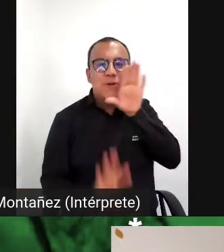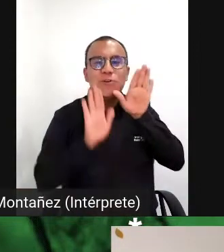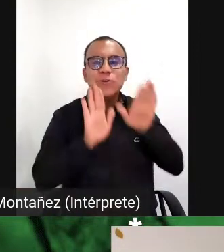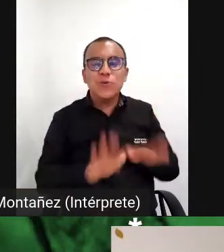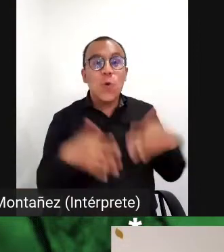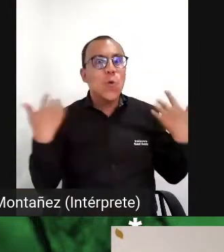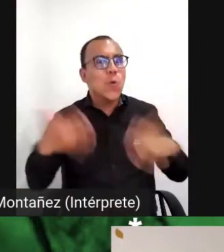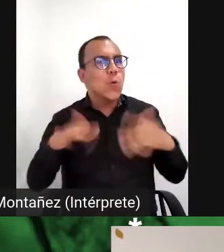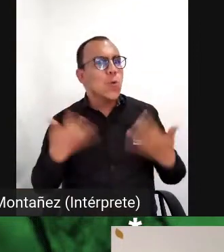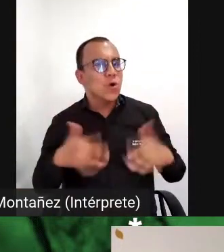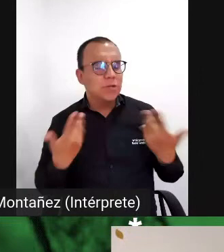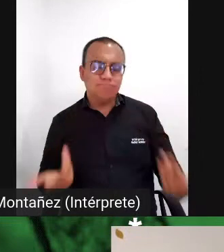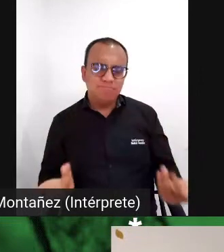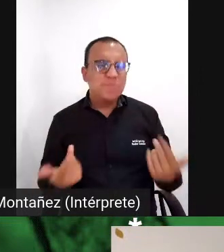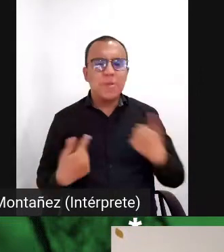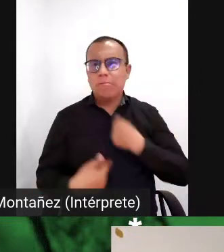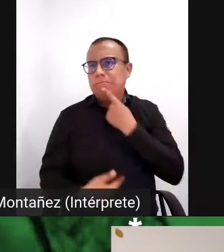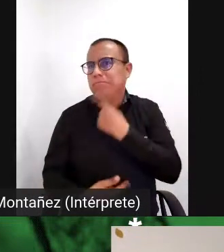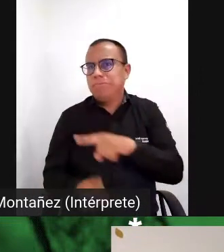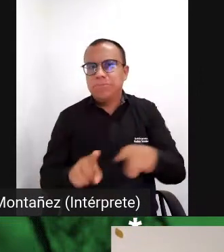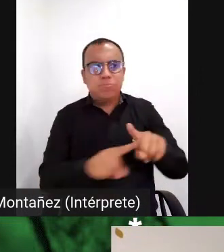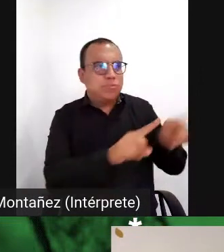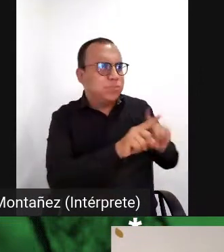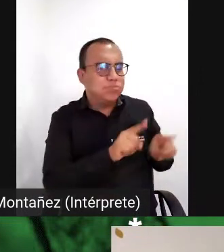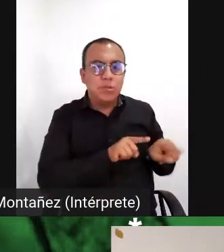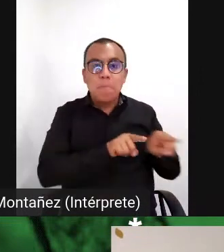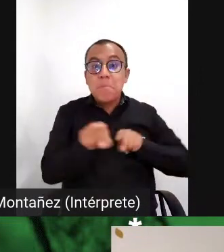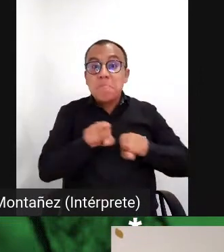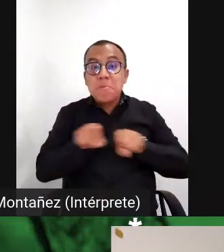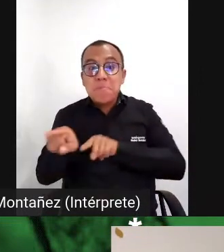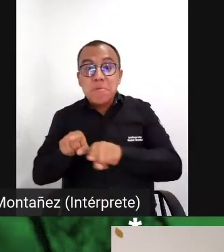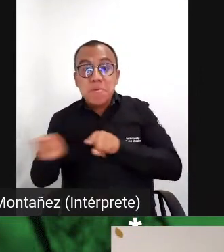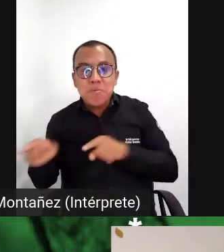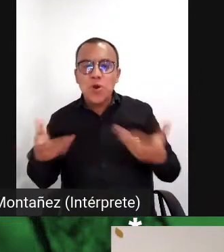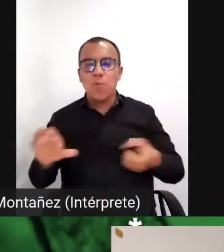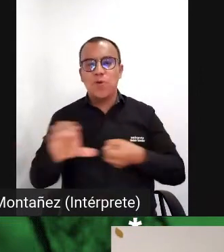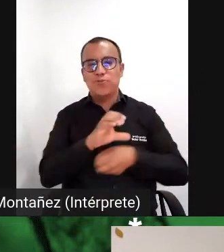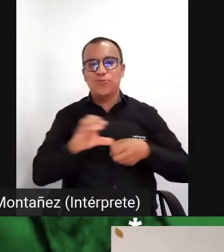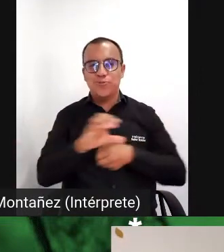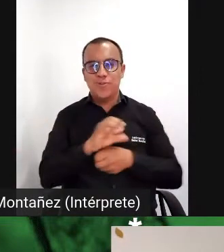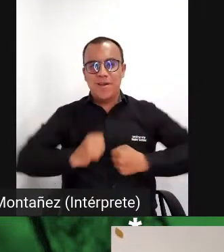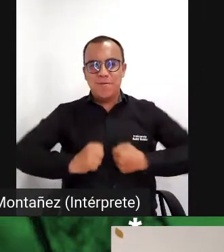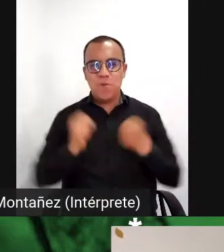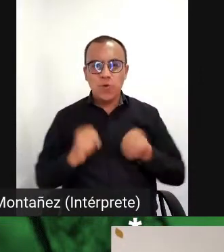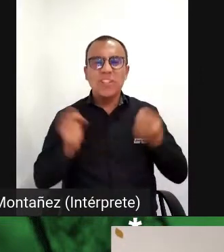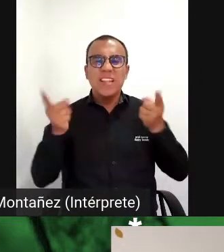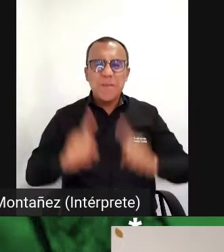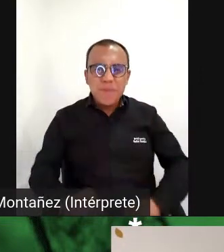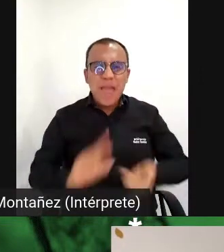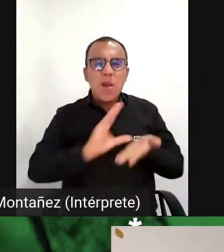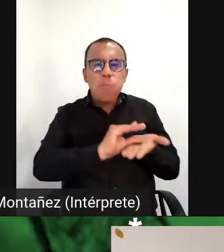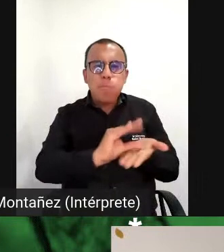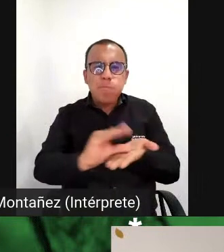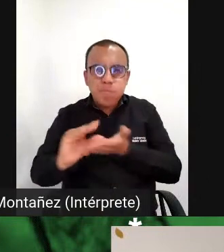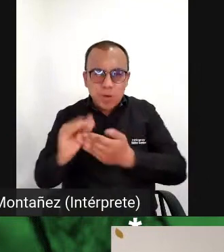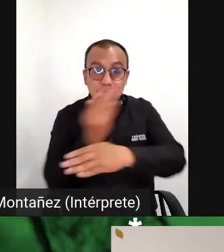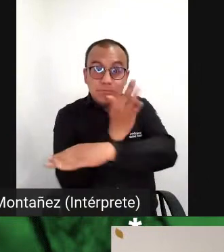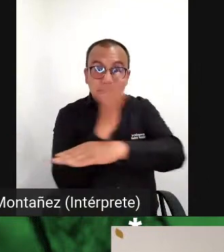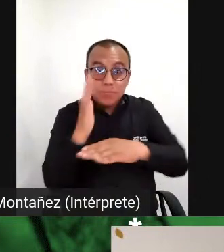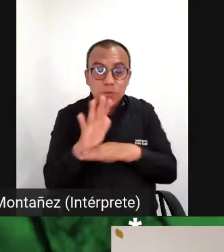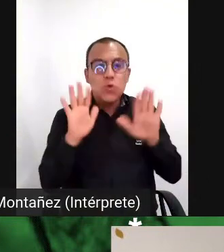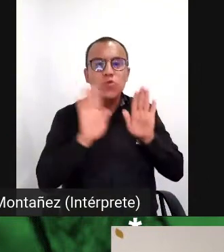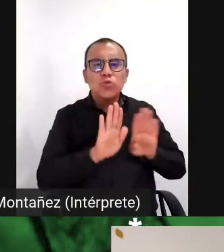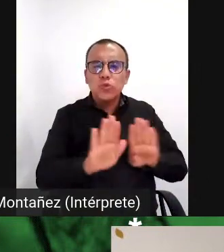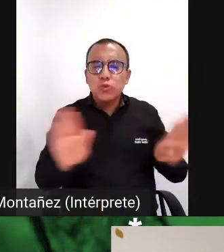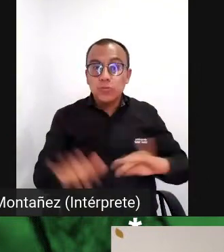vemos muy usualmente en muchas partes de lo que es la ciudad de Bogotá, ¿no? También en los humedales de Bogotá. Son muy, muy, muy, muy,